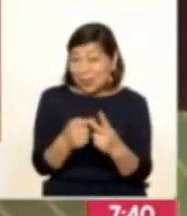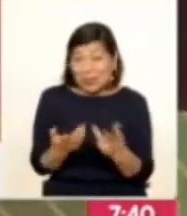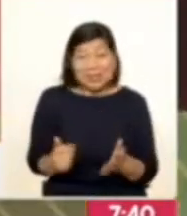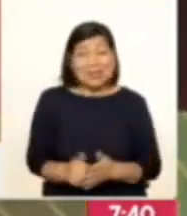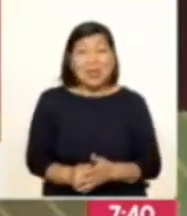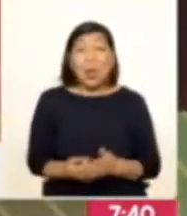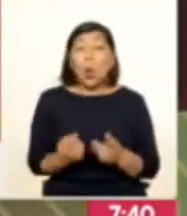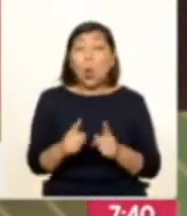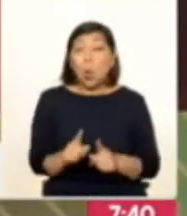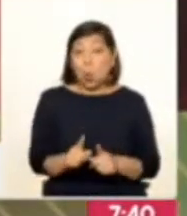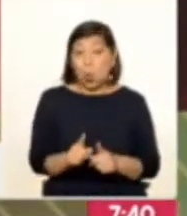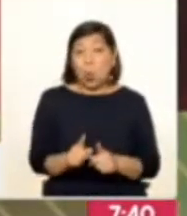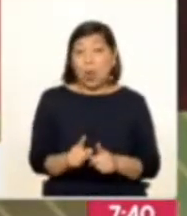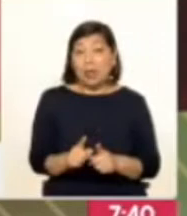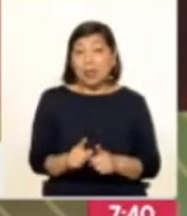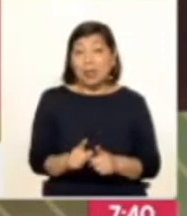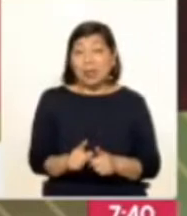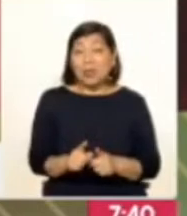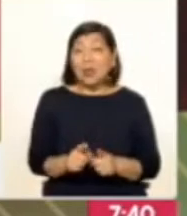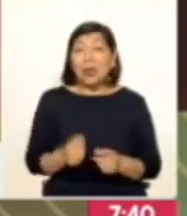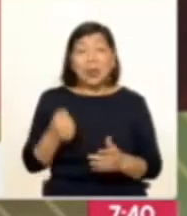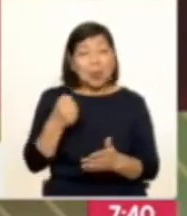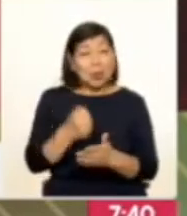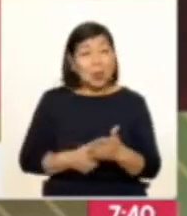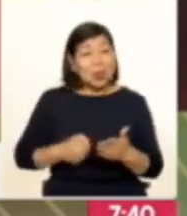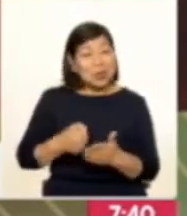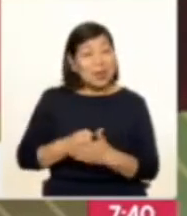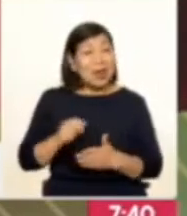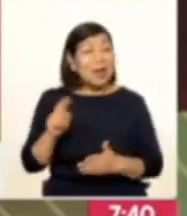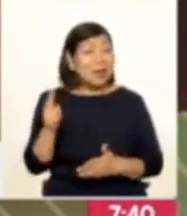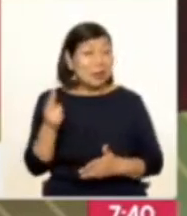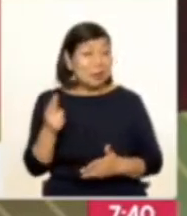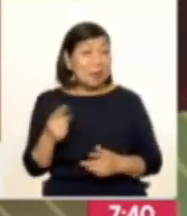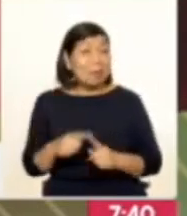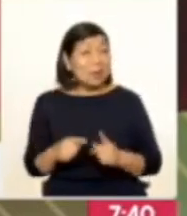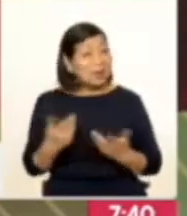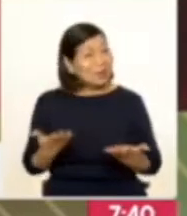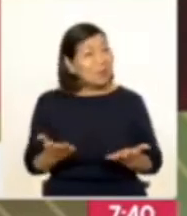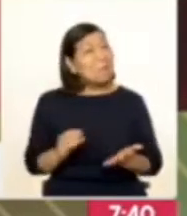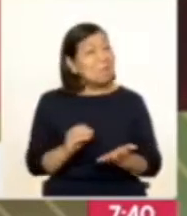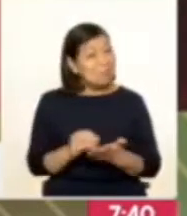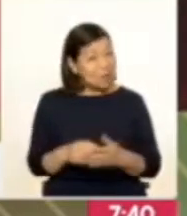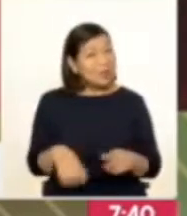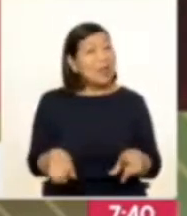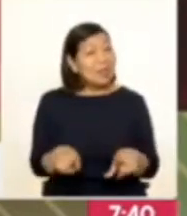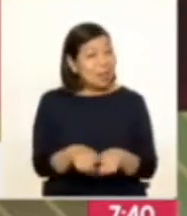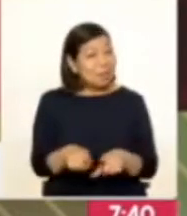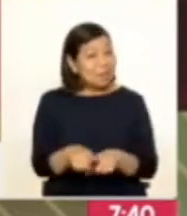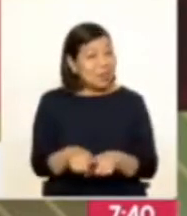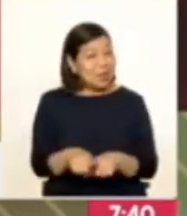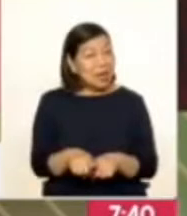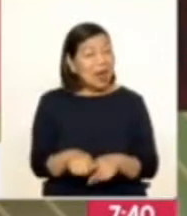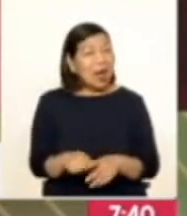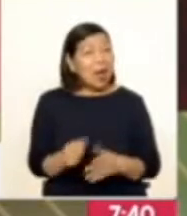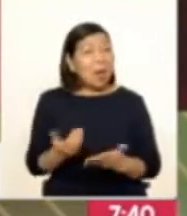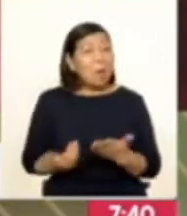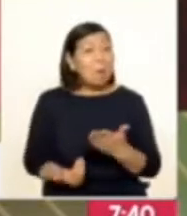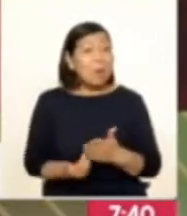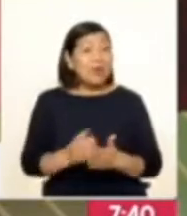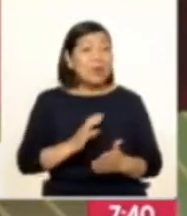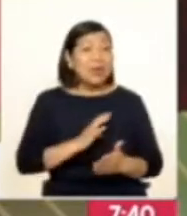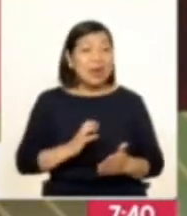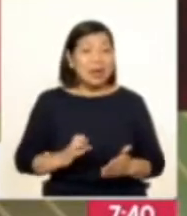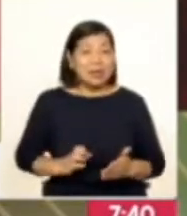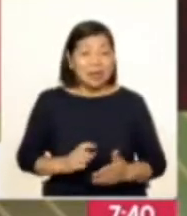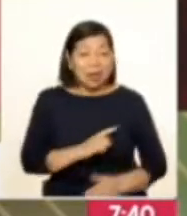por eso de que cuando uno dice trata de luchar contra la corrupción un elemento clave que también ayuda no solamente a la modernización del Estado